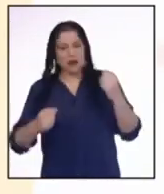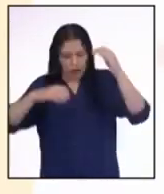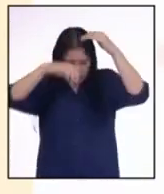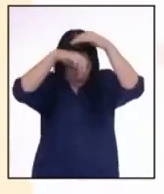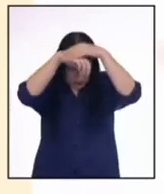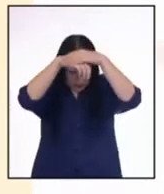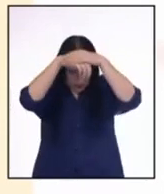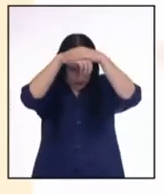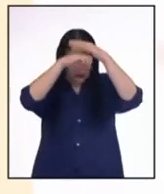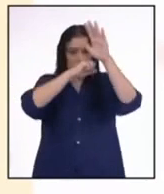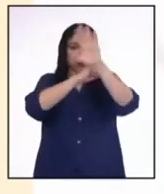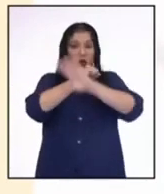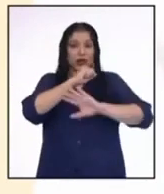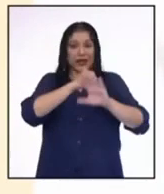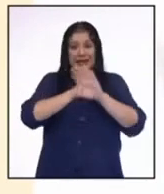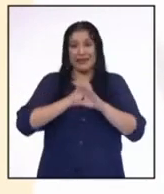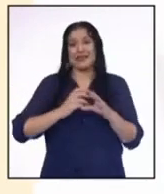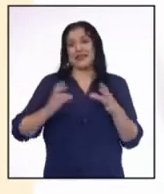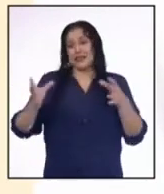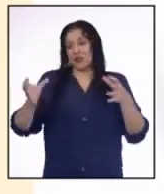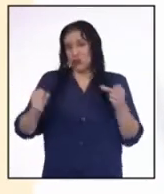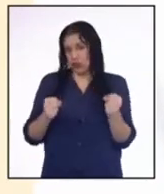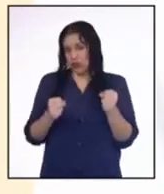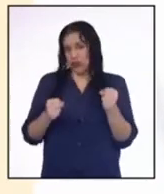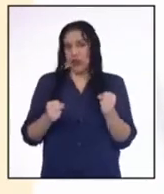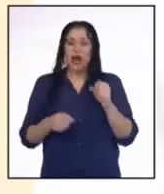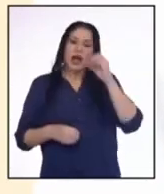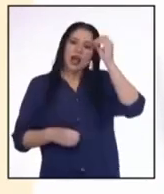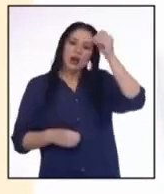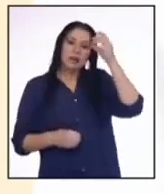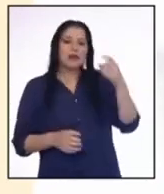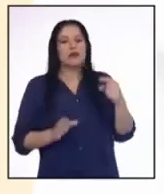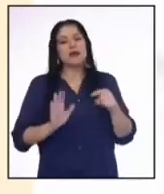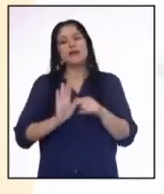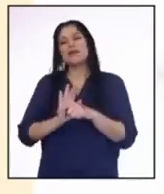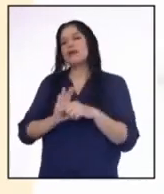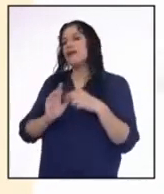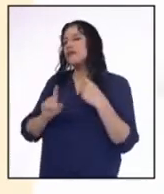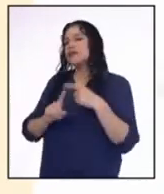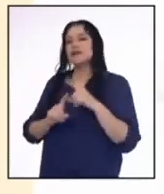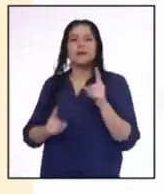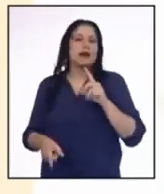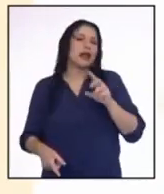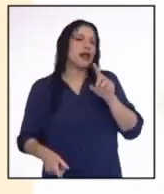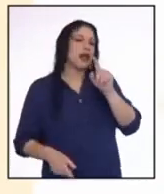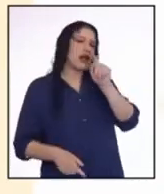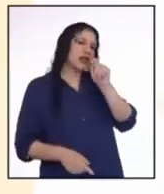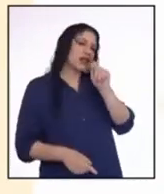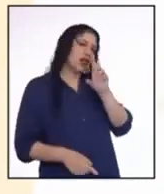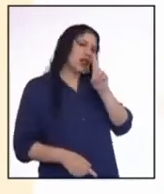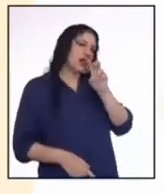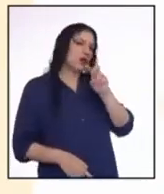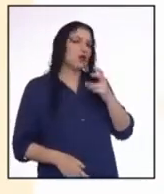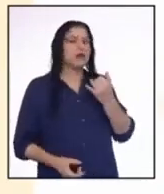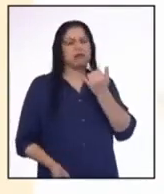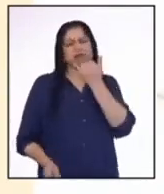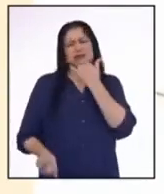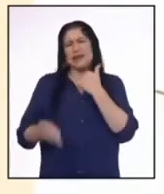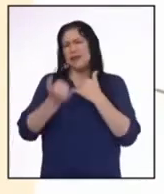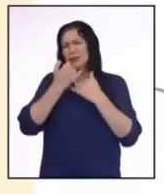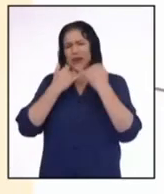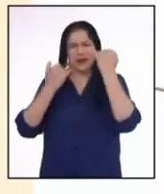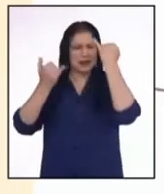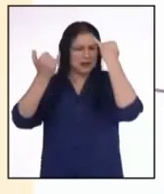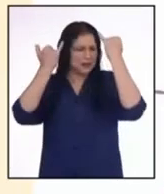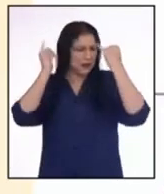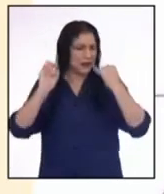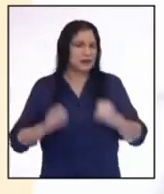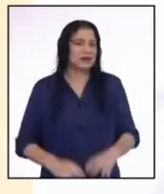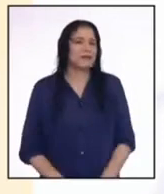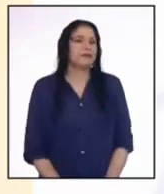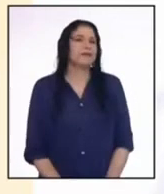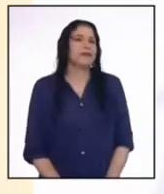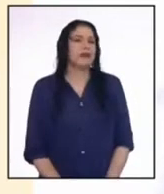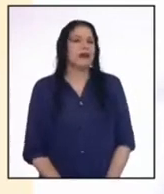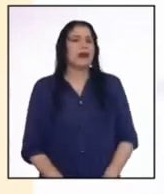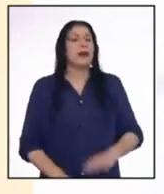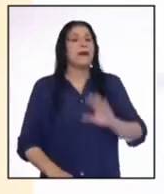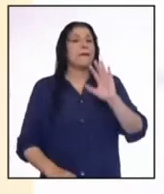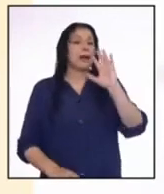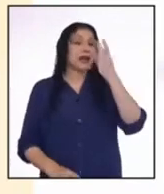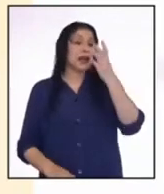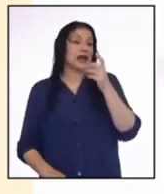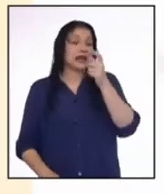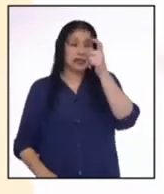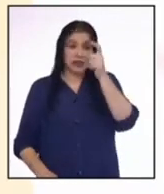cubrirse y sujetarse. Y en cuanto a la opinión a favor o en contra, pues el TDV tiene ideas equivocadas. Para la